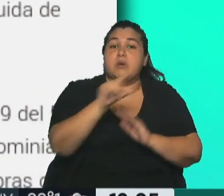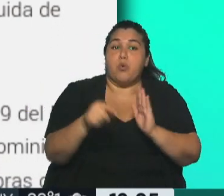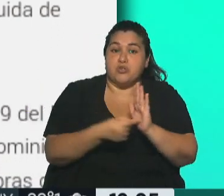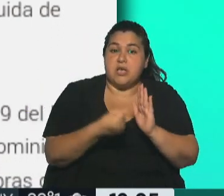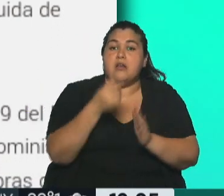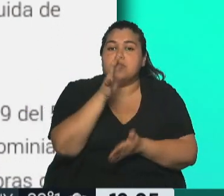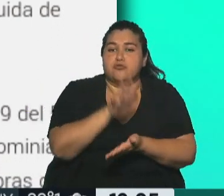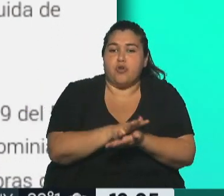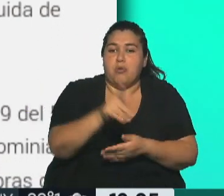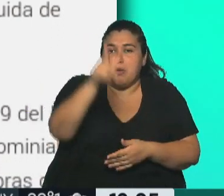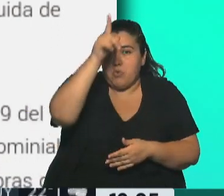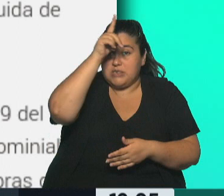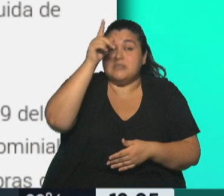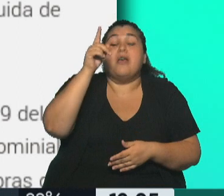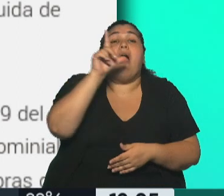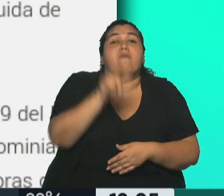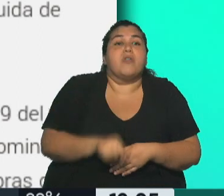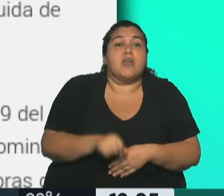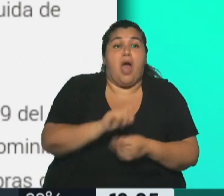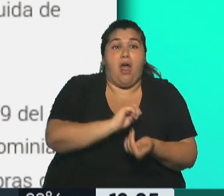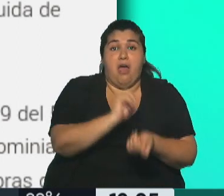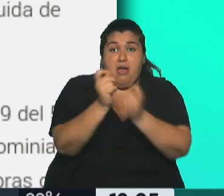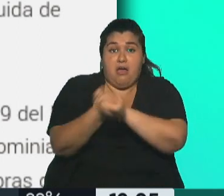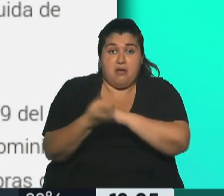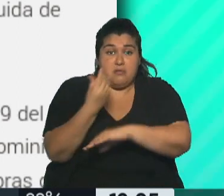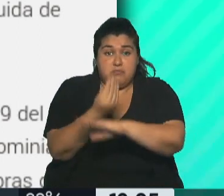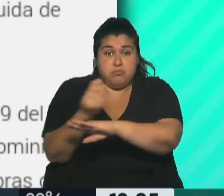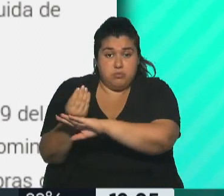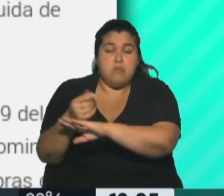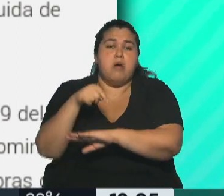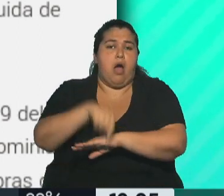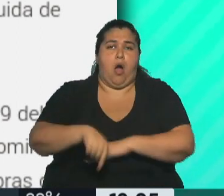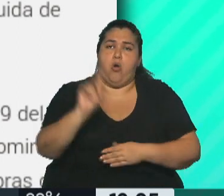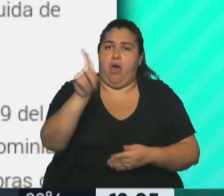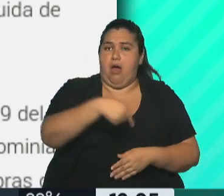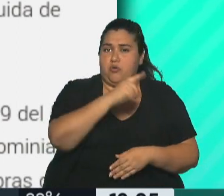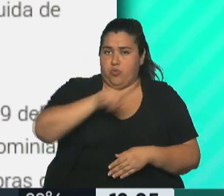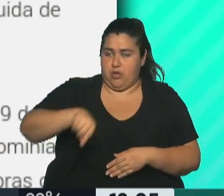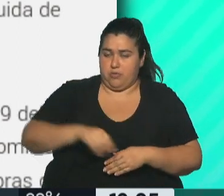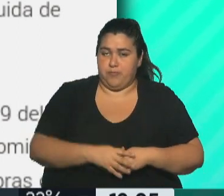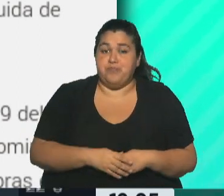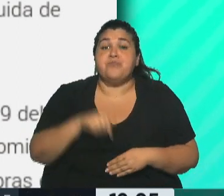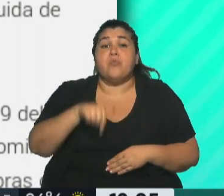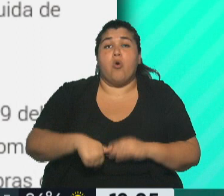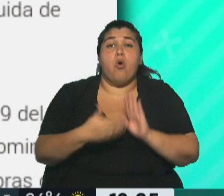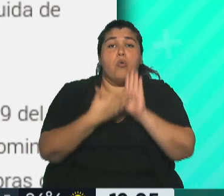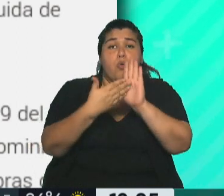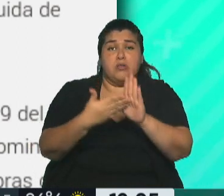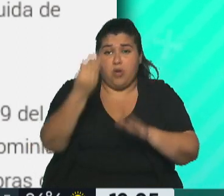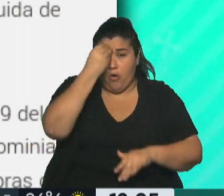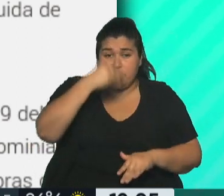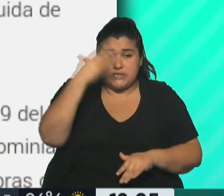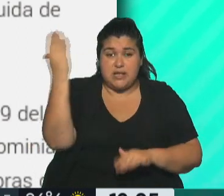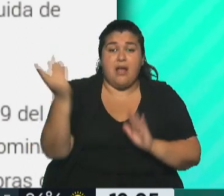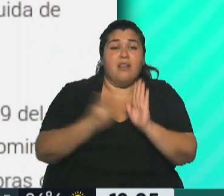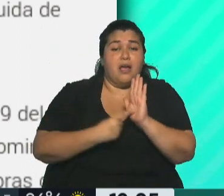traspaso de la policía federal y justamente esta medida fue publicada este mismo lunes hoy en el boletín oficial mediante decreto